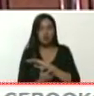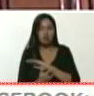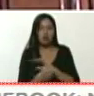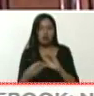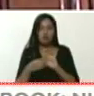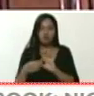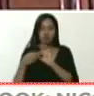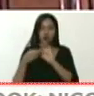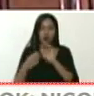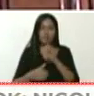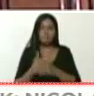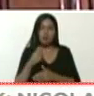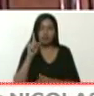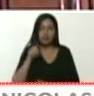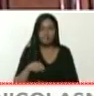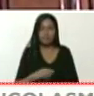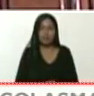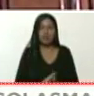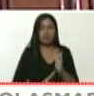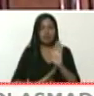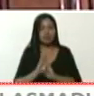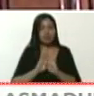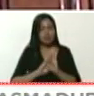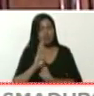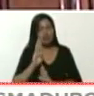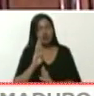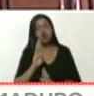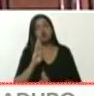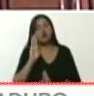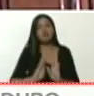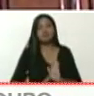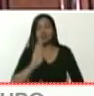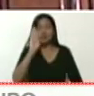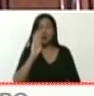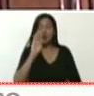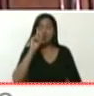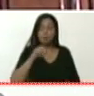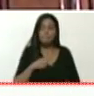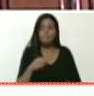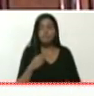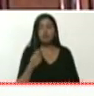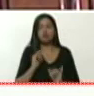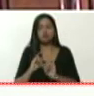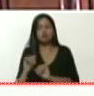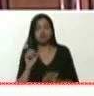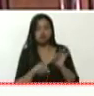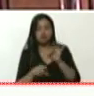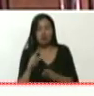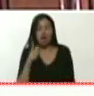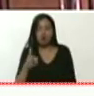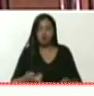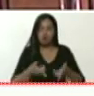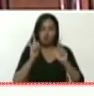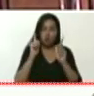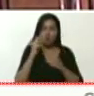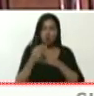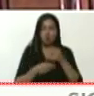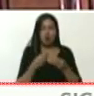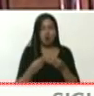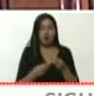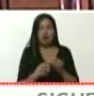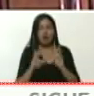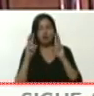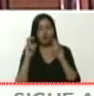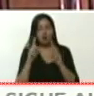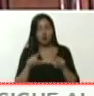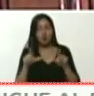aplique a el desarrollo agroalimentario. Así que autorizo la creación inmediata y